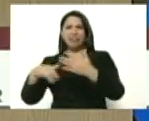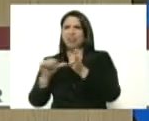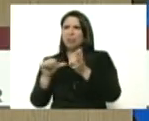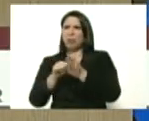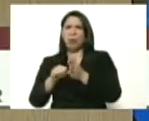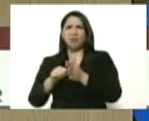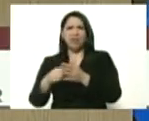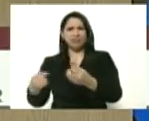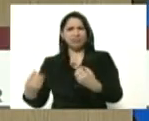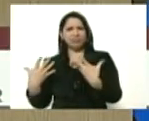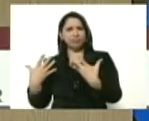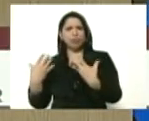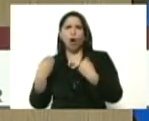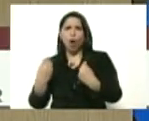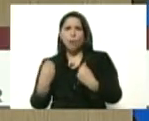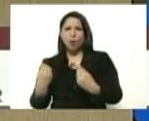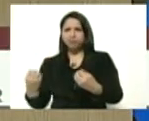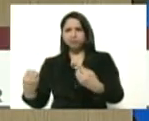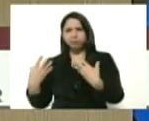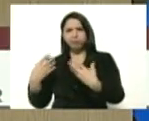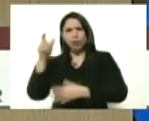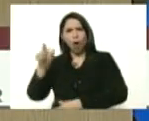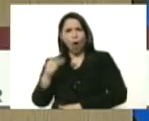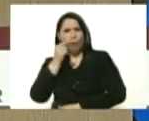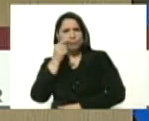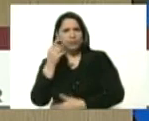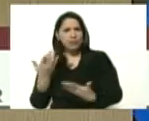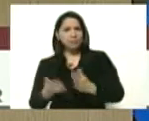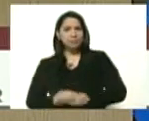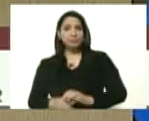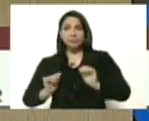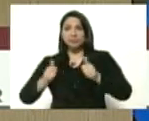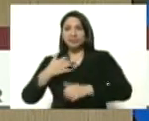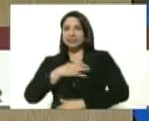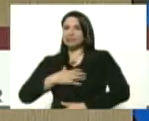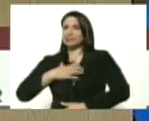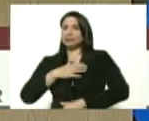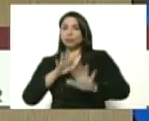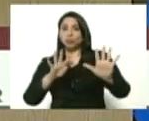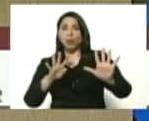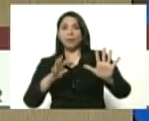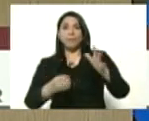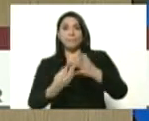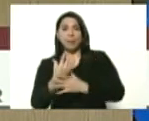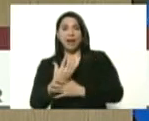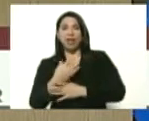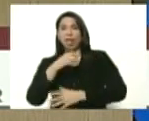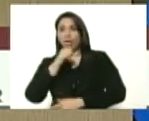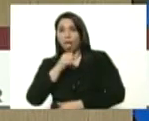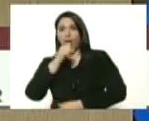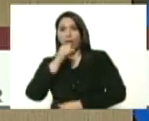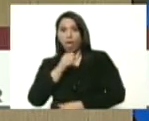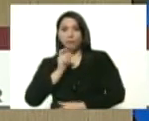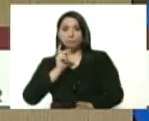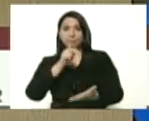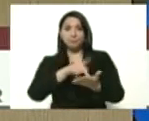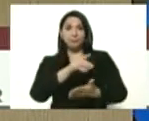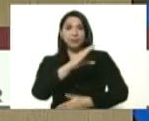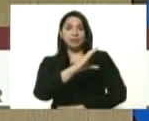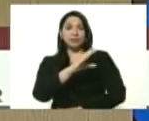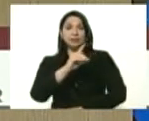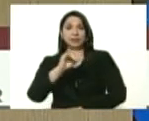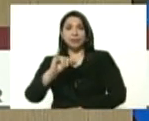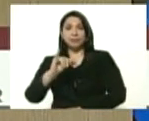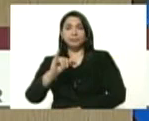de dónde proviene la cadena de contacto. Inició síntomas el 9 de mayo, presentó tos seca y acudió al centro Centinela